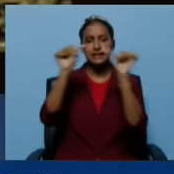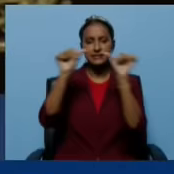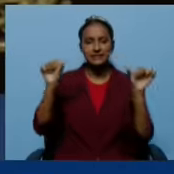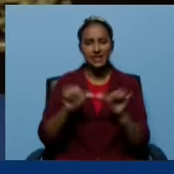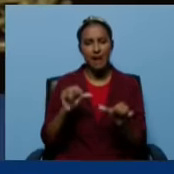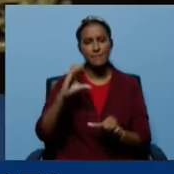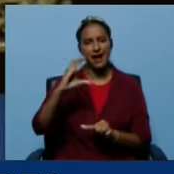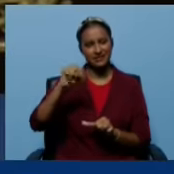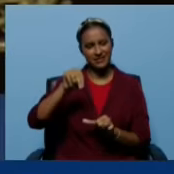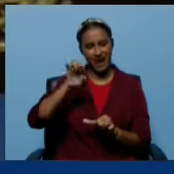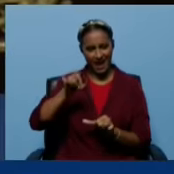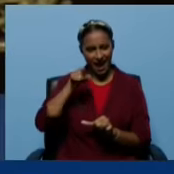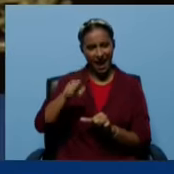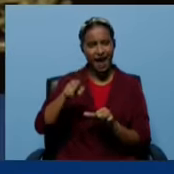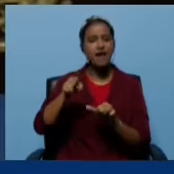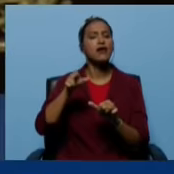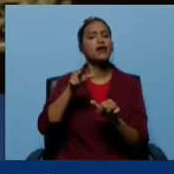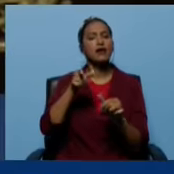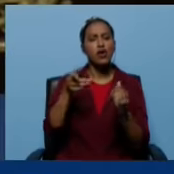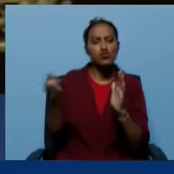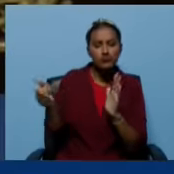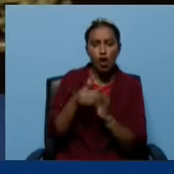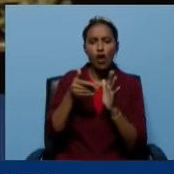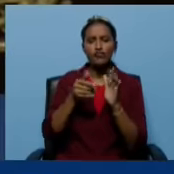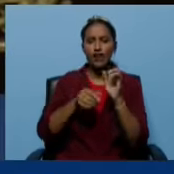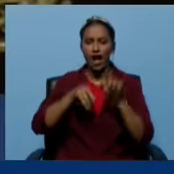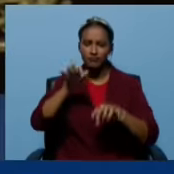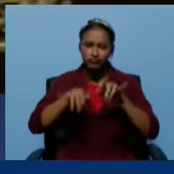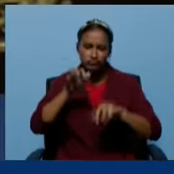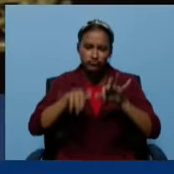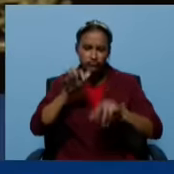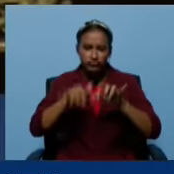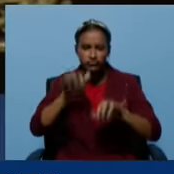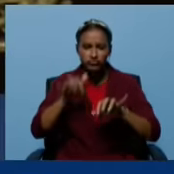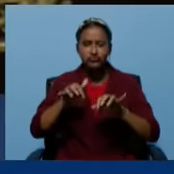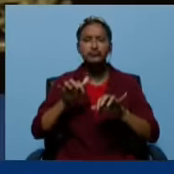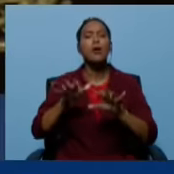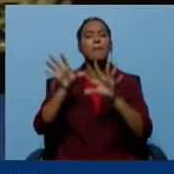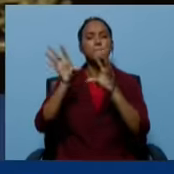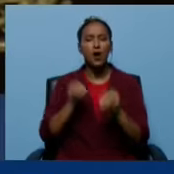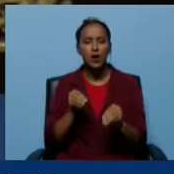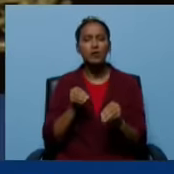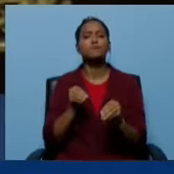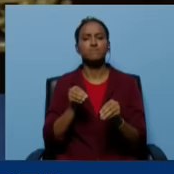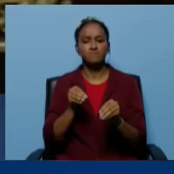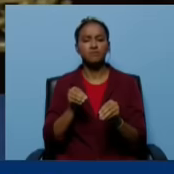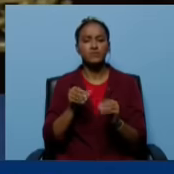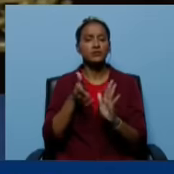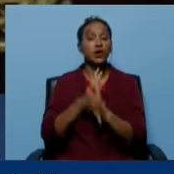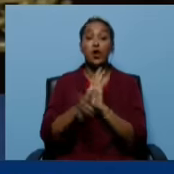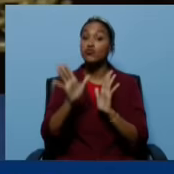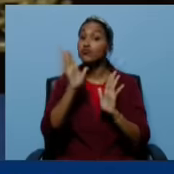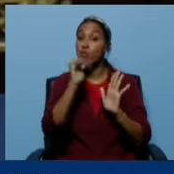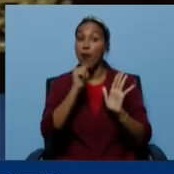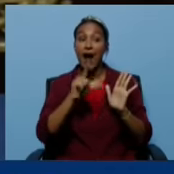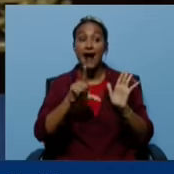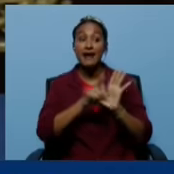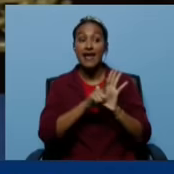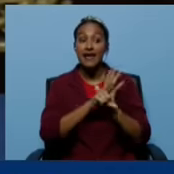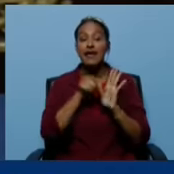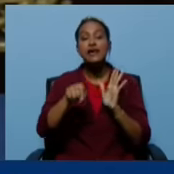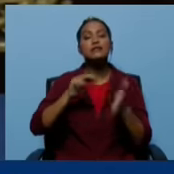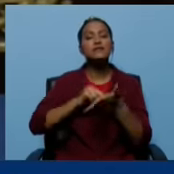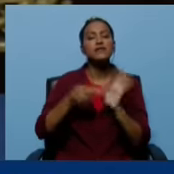electoral venezolano que pudiesen configurar presuntas conductas antijurídicas, delitos